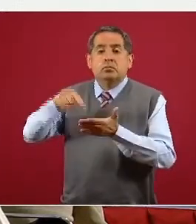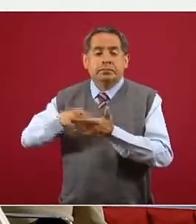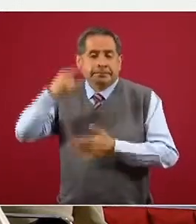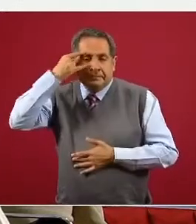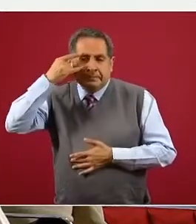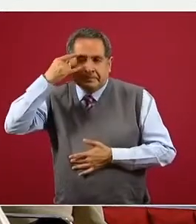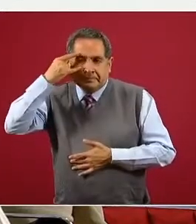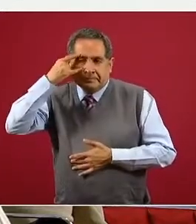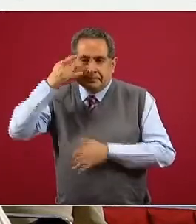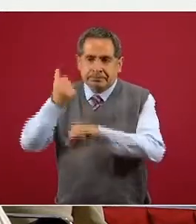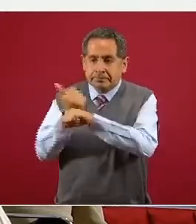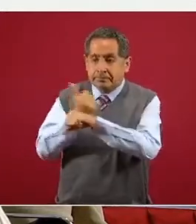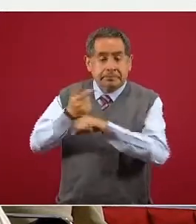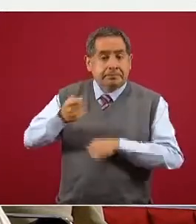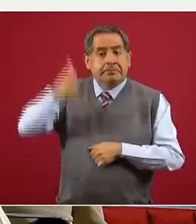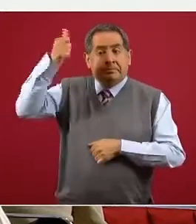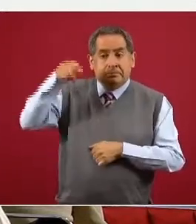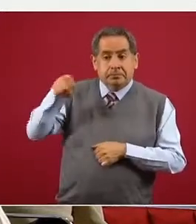o riesgo moderado.